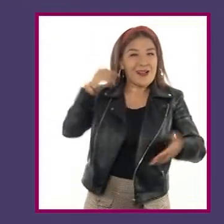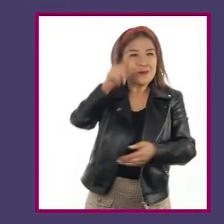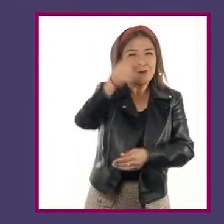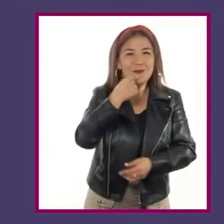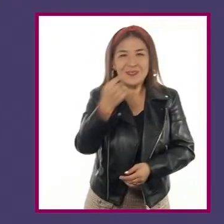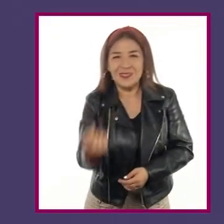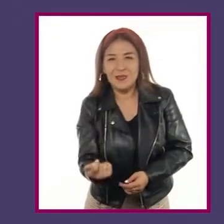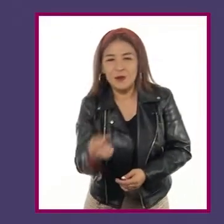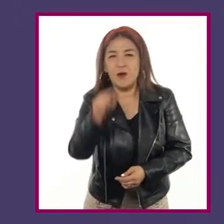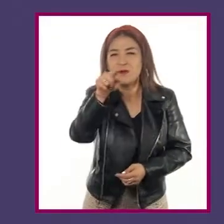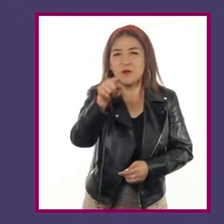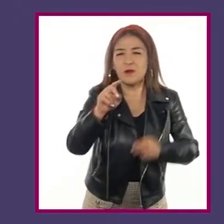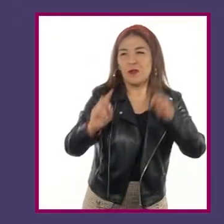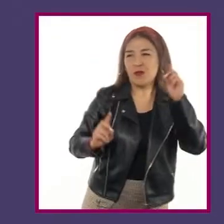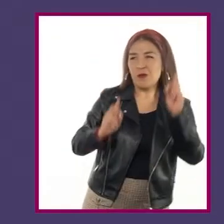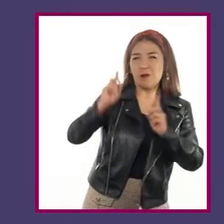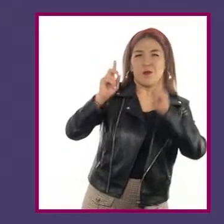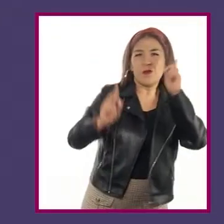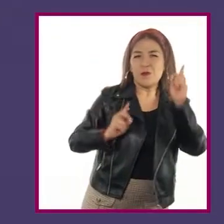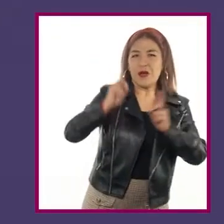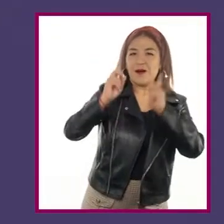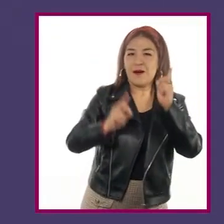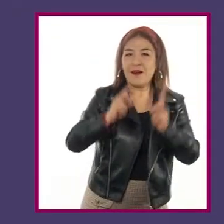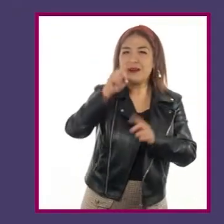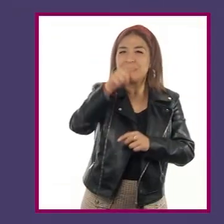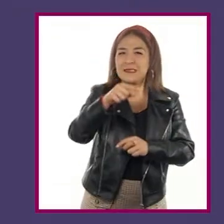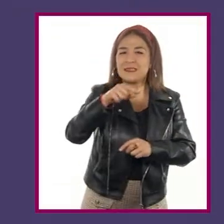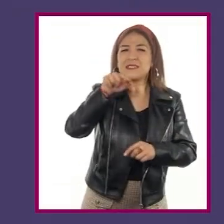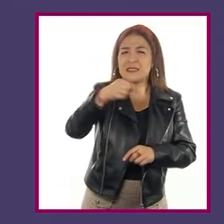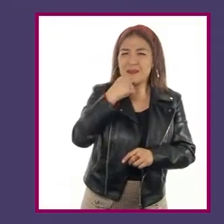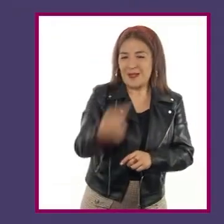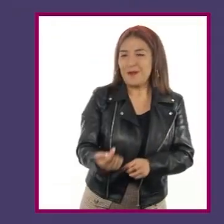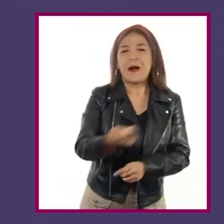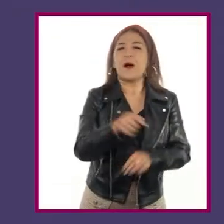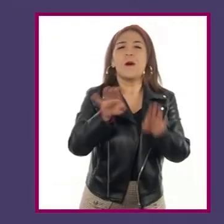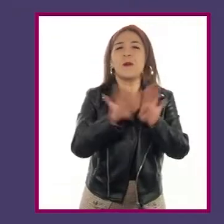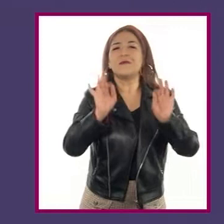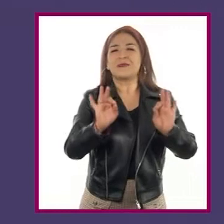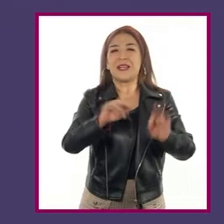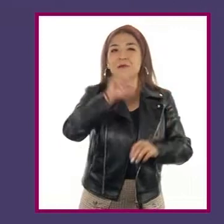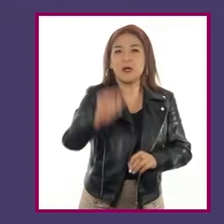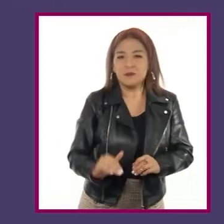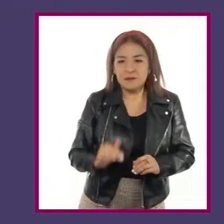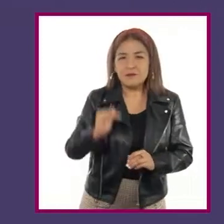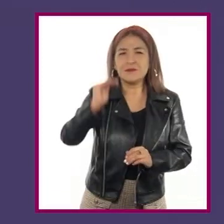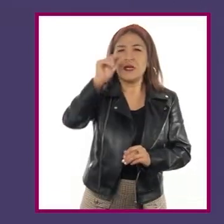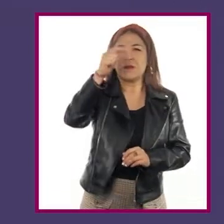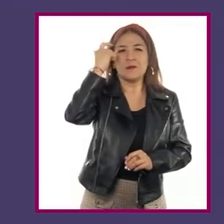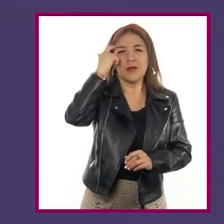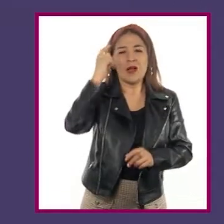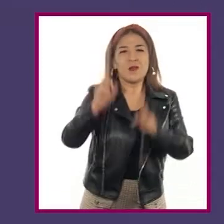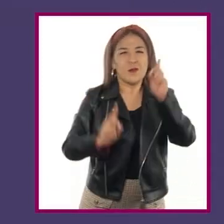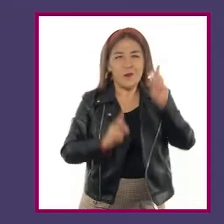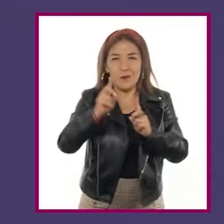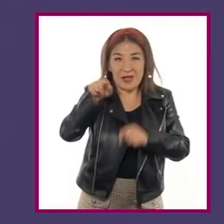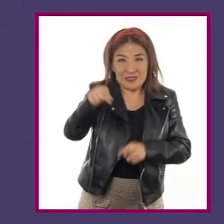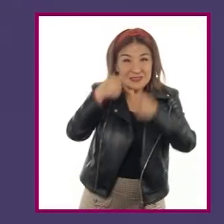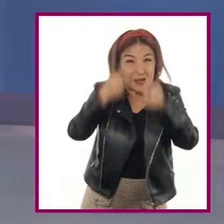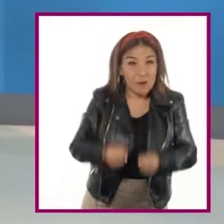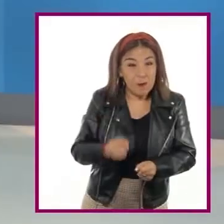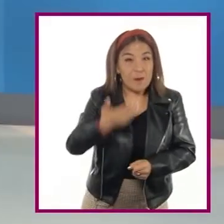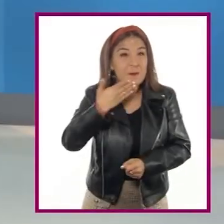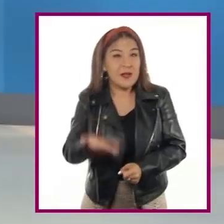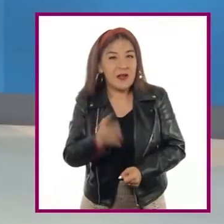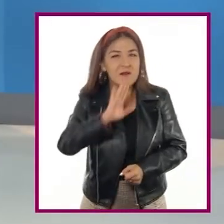Es decir, ahora quieren averiguar por ustedes mismos lo que es correcto o incorrecto y desarrollan argumentos para cuestionar